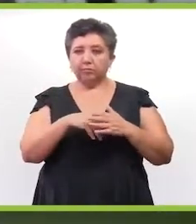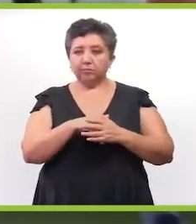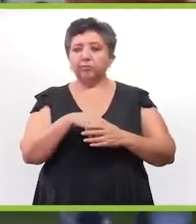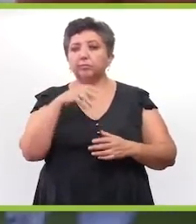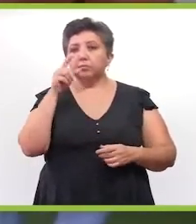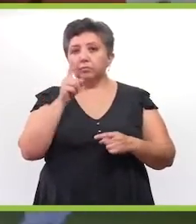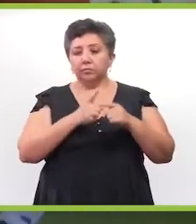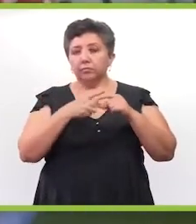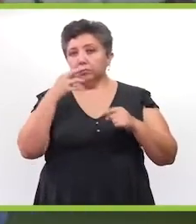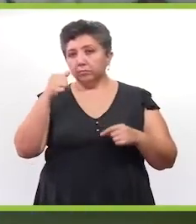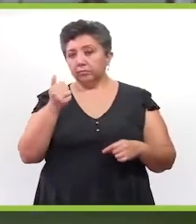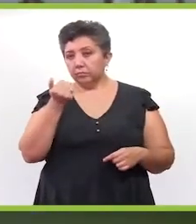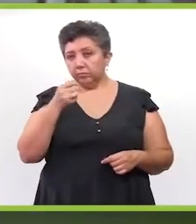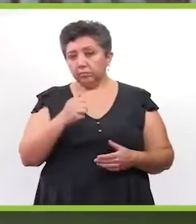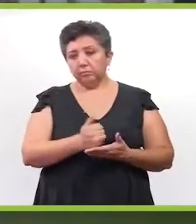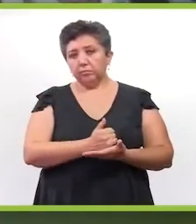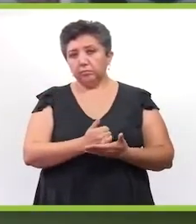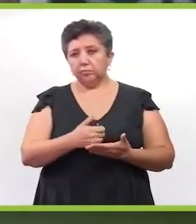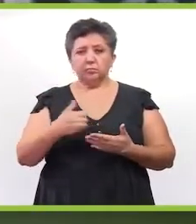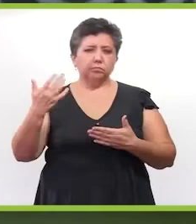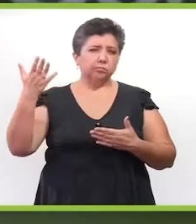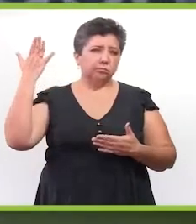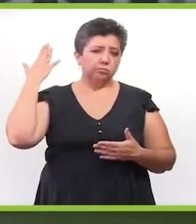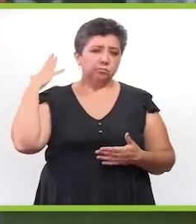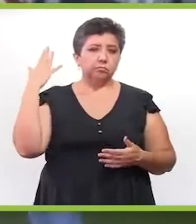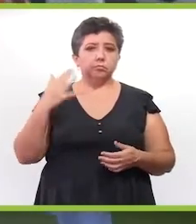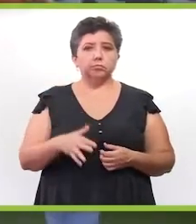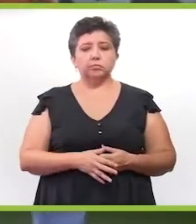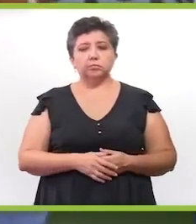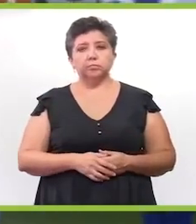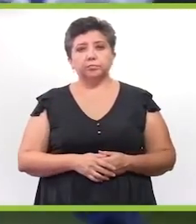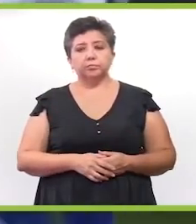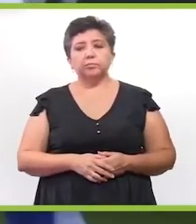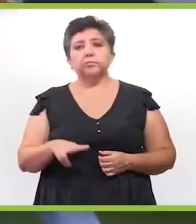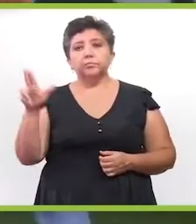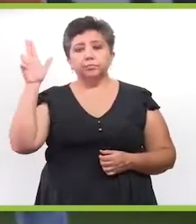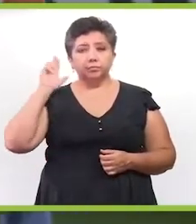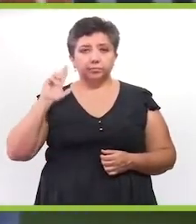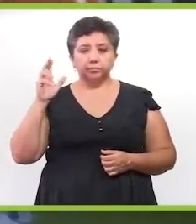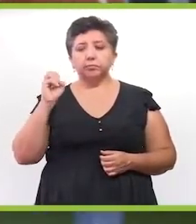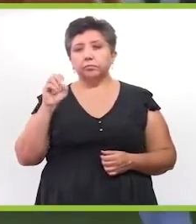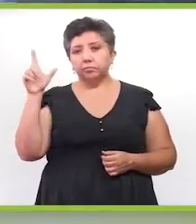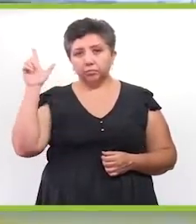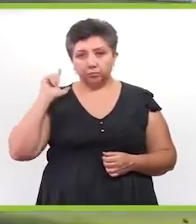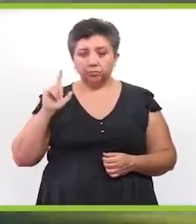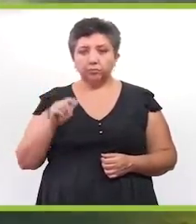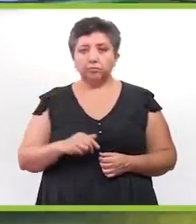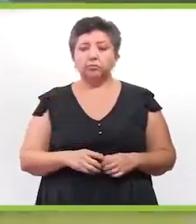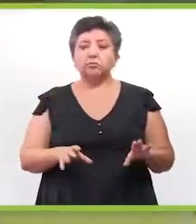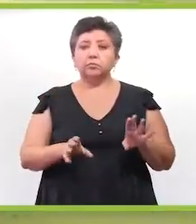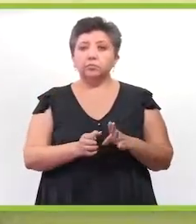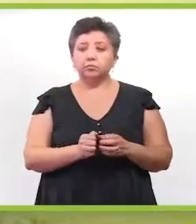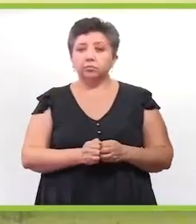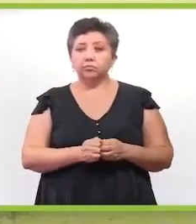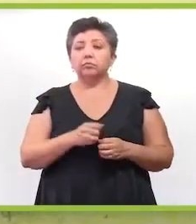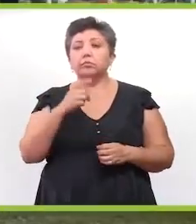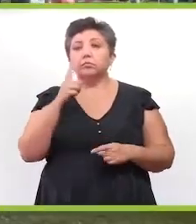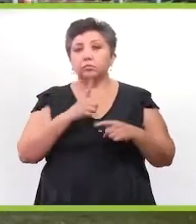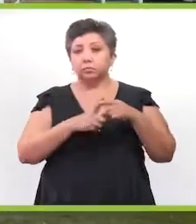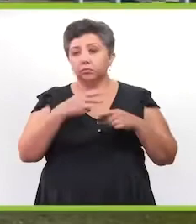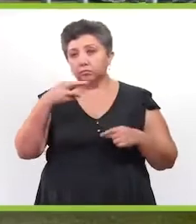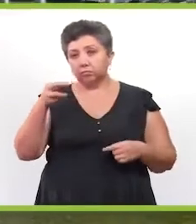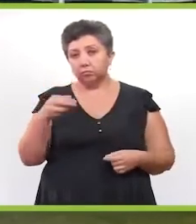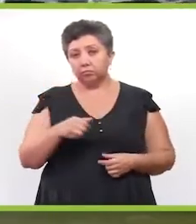quien debutó el pasado día martes o el lunes debutó ya con el cruz